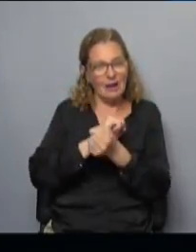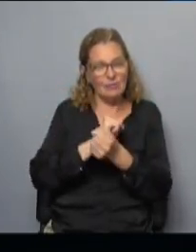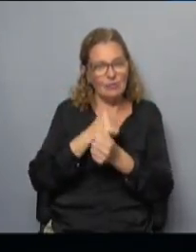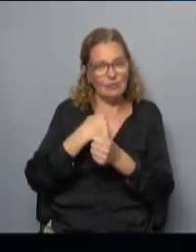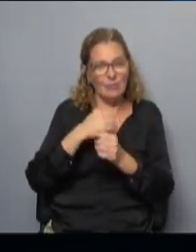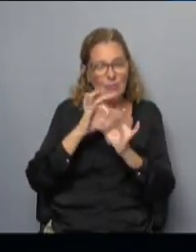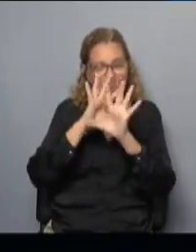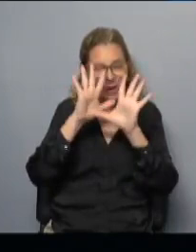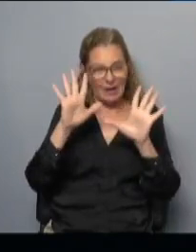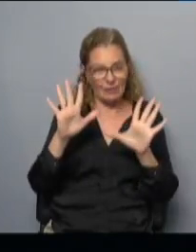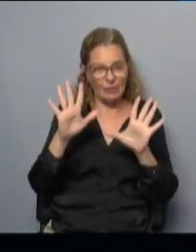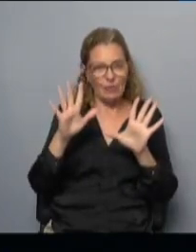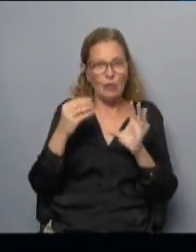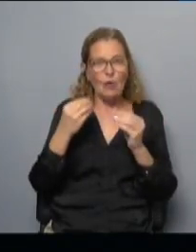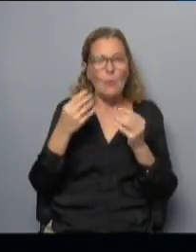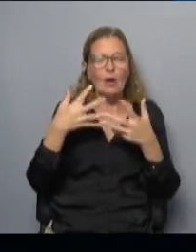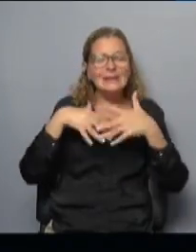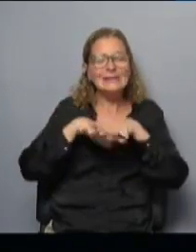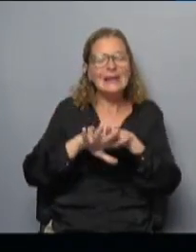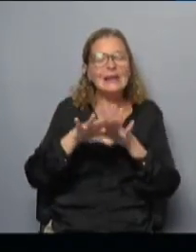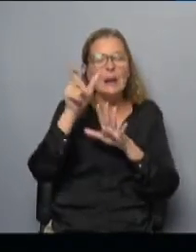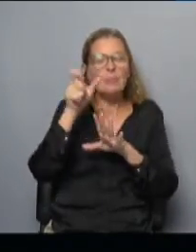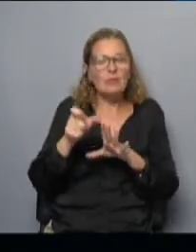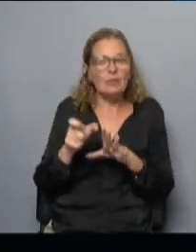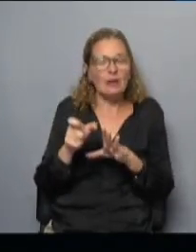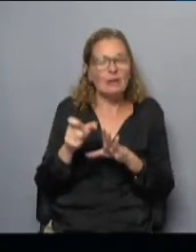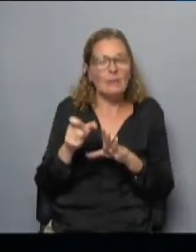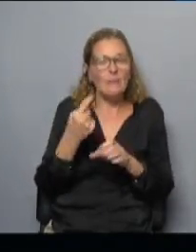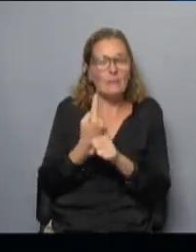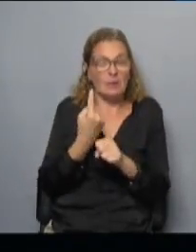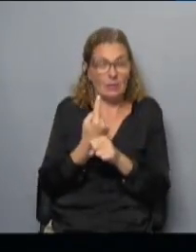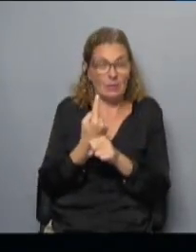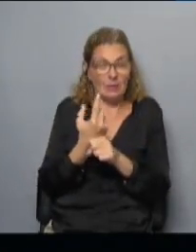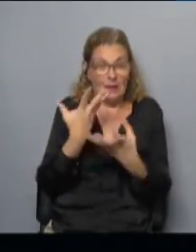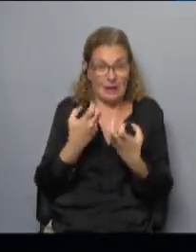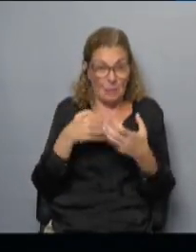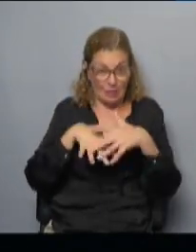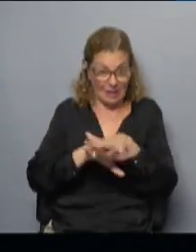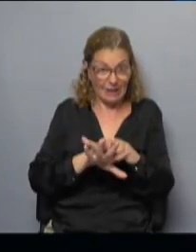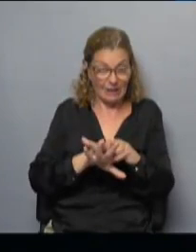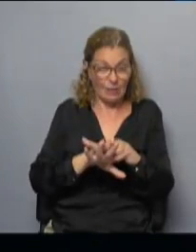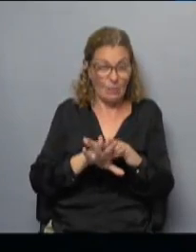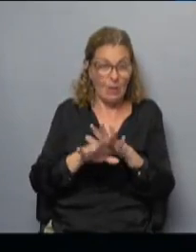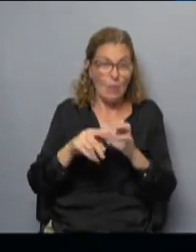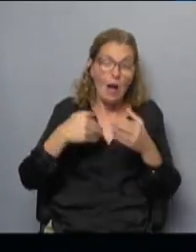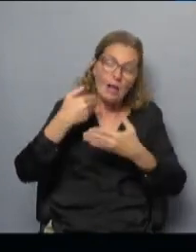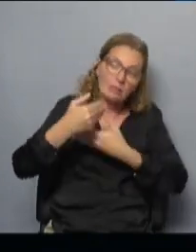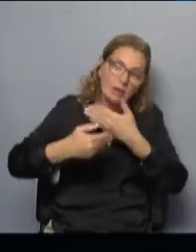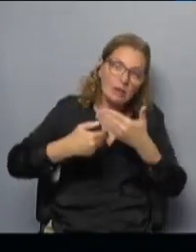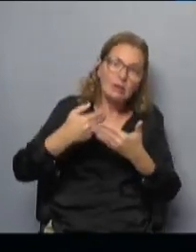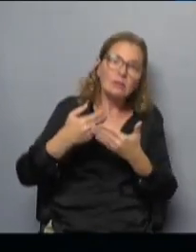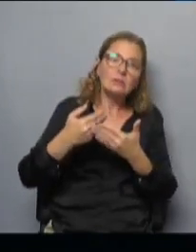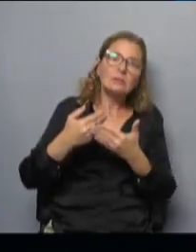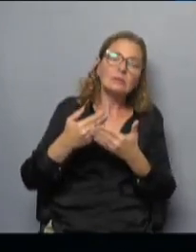muy claro o sea cómo se integra la gente primero queremos que se integre o vamos a seguir